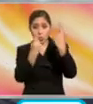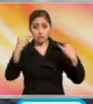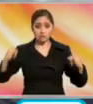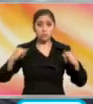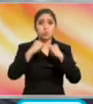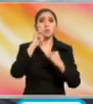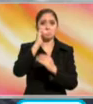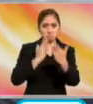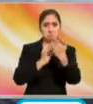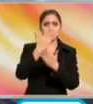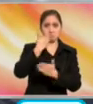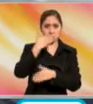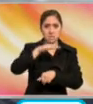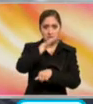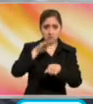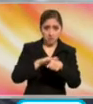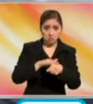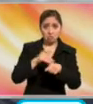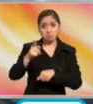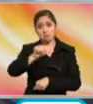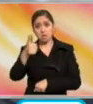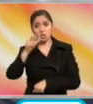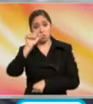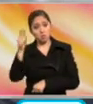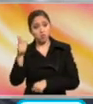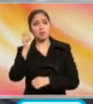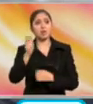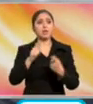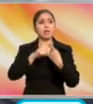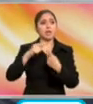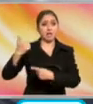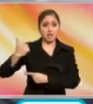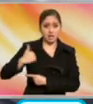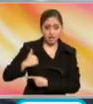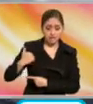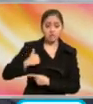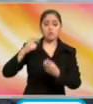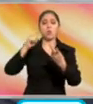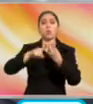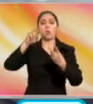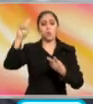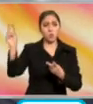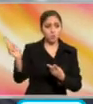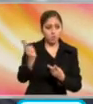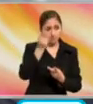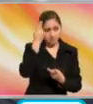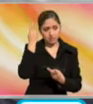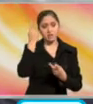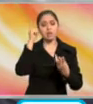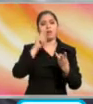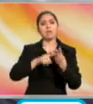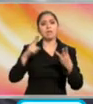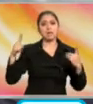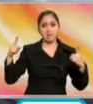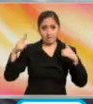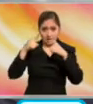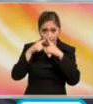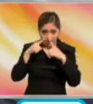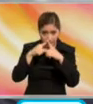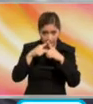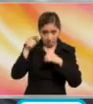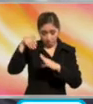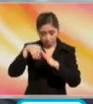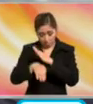digamos. Los mejores calificados pues está el ejército, están las universidades, está la propia iglesia,